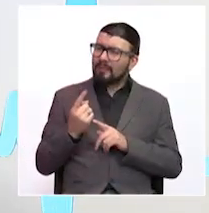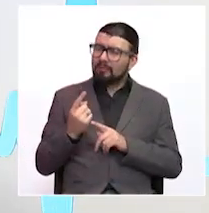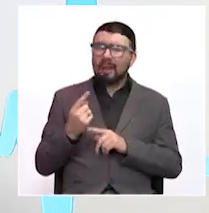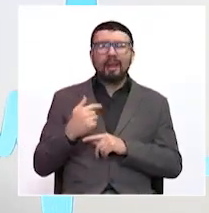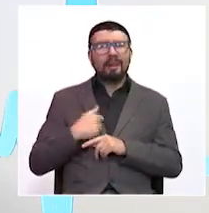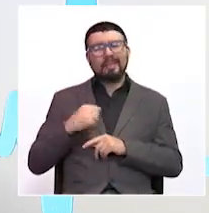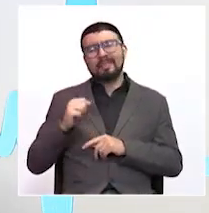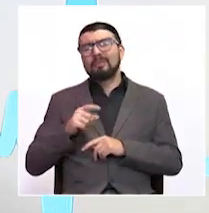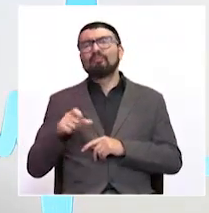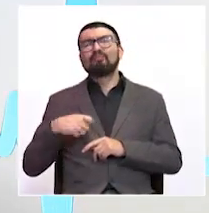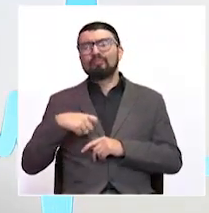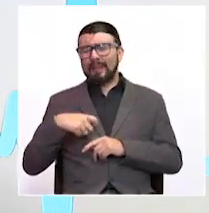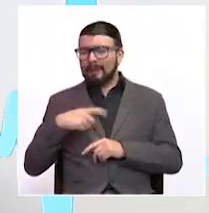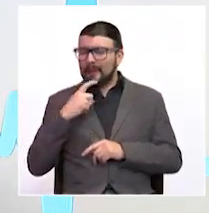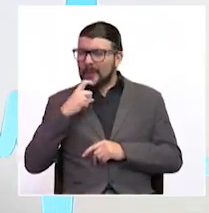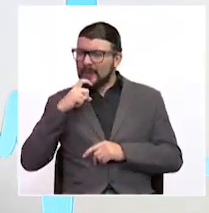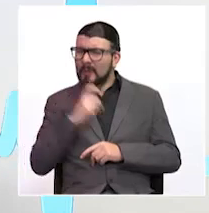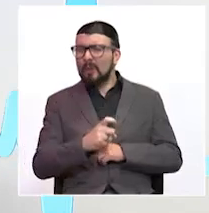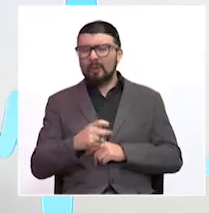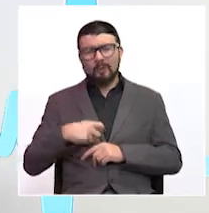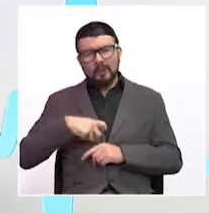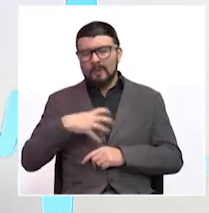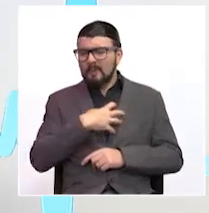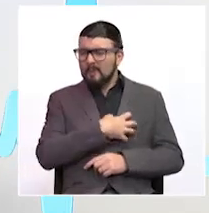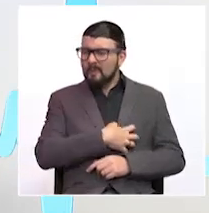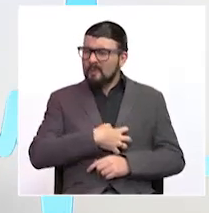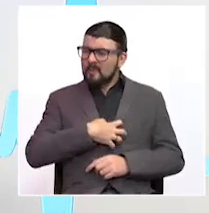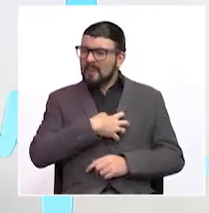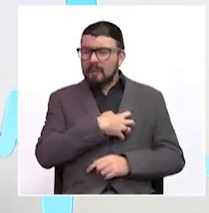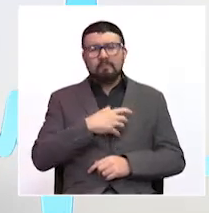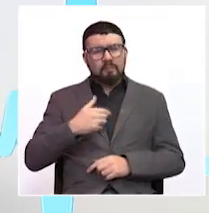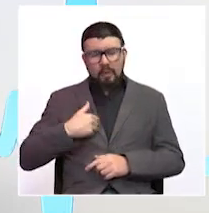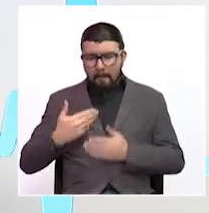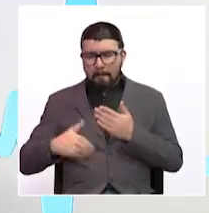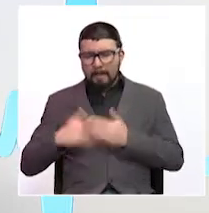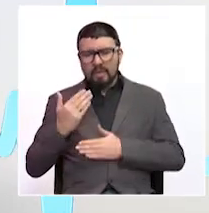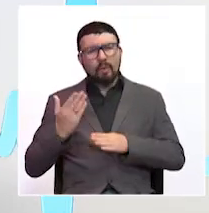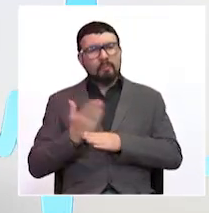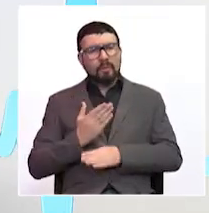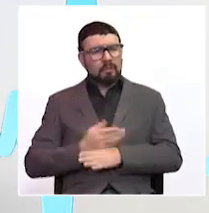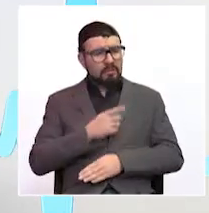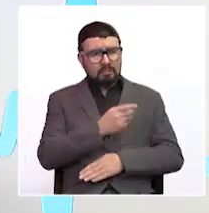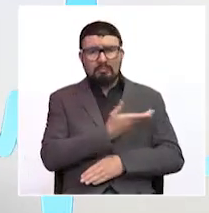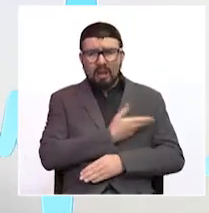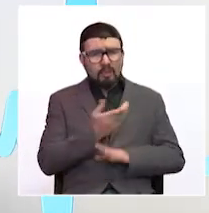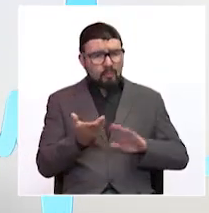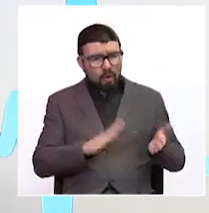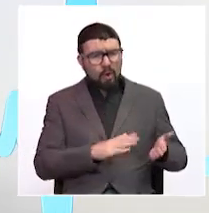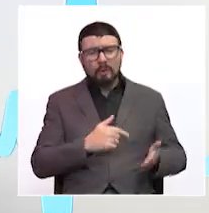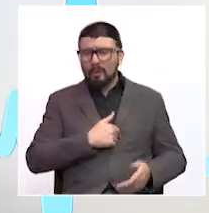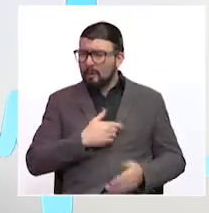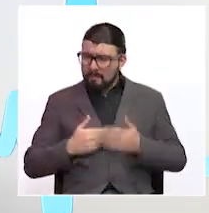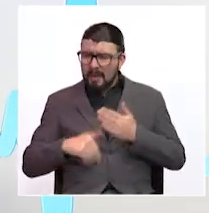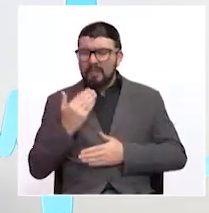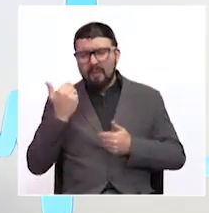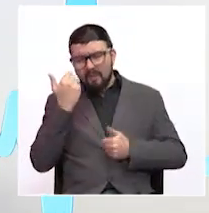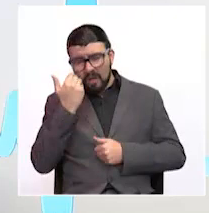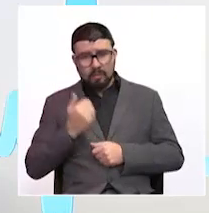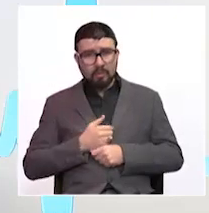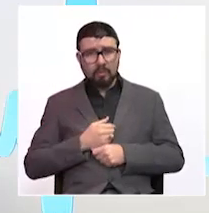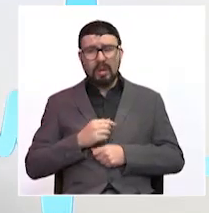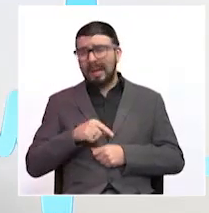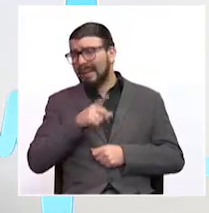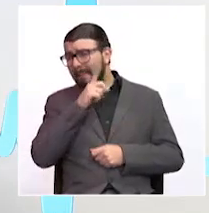tengo ese odio yo tengo ese rencor a mí me empezó este problema después de que se me murió mi mamá que presa la navidad si mi mamá se murió